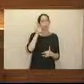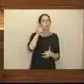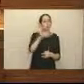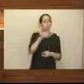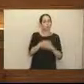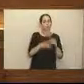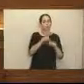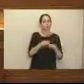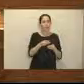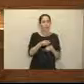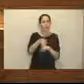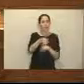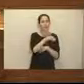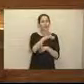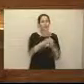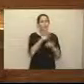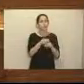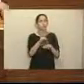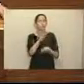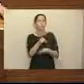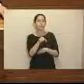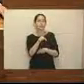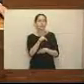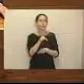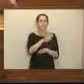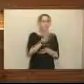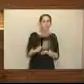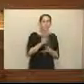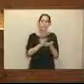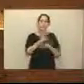tipo de instrumentos o de ese tipo de servicios. Nada más.